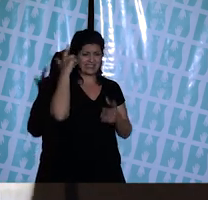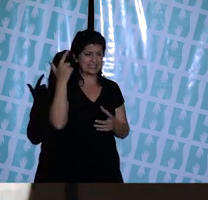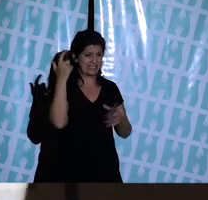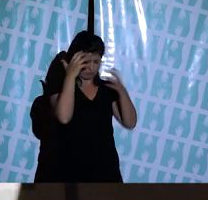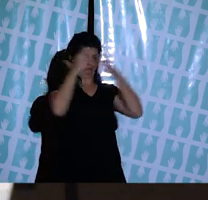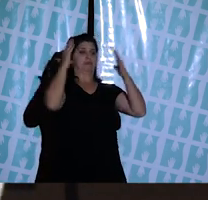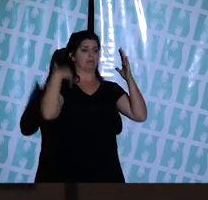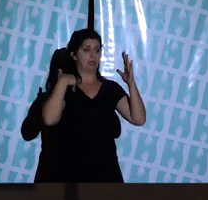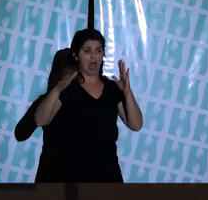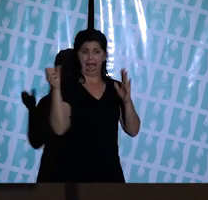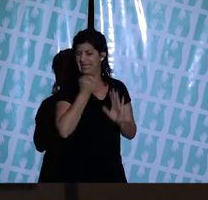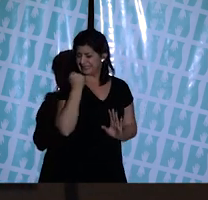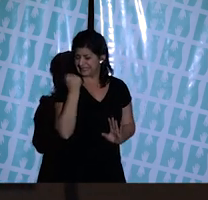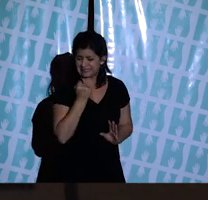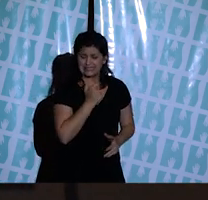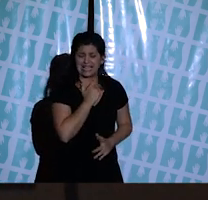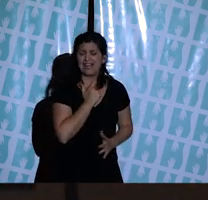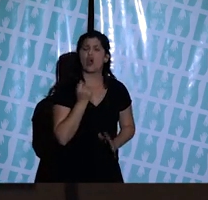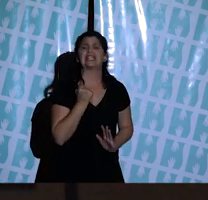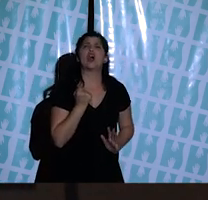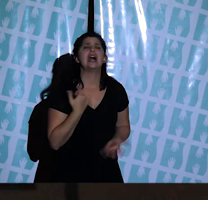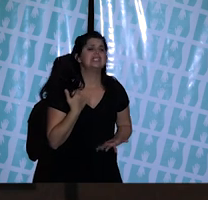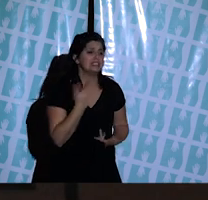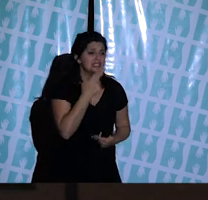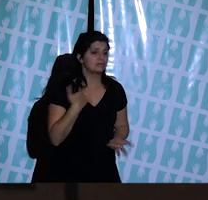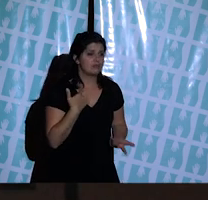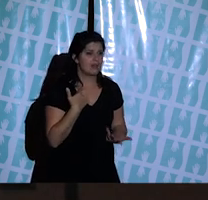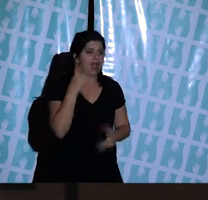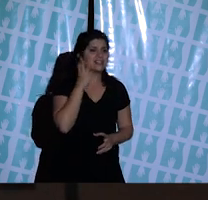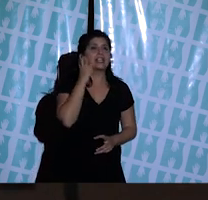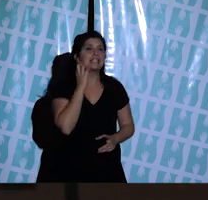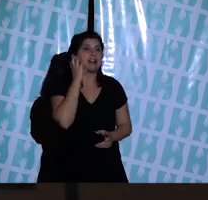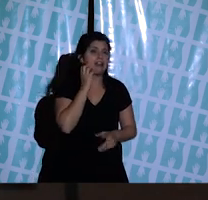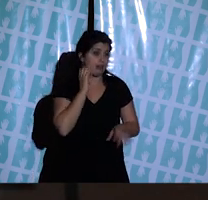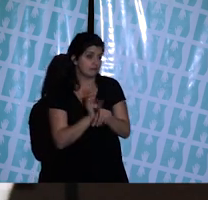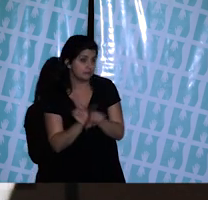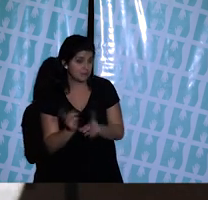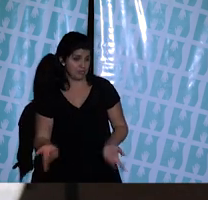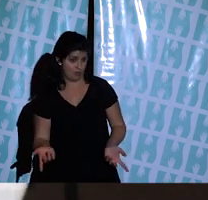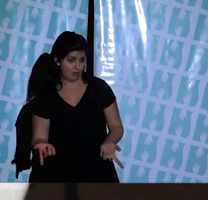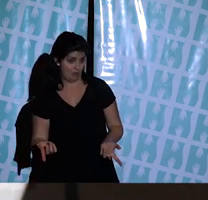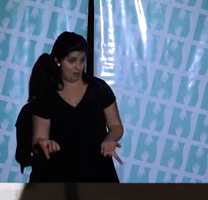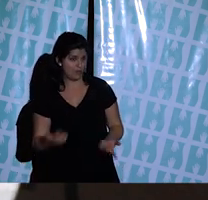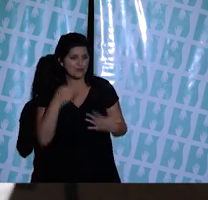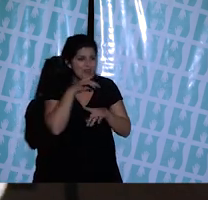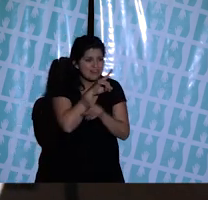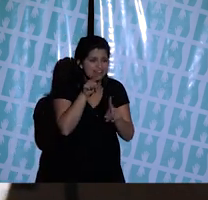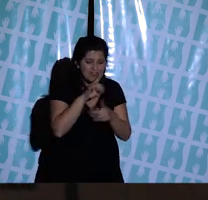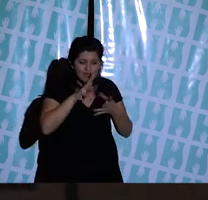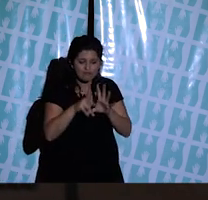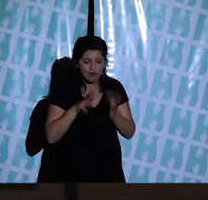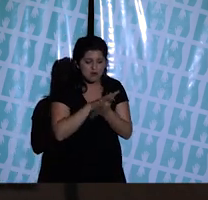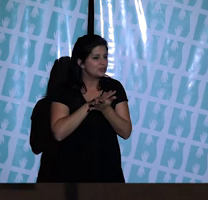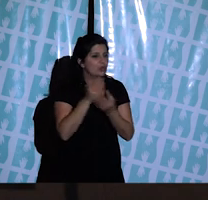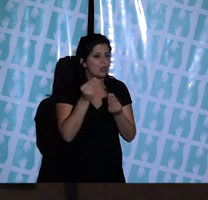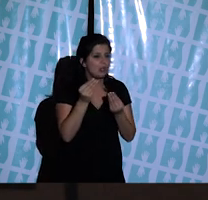¿no? Y se rasca la herida y vuelven, no entienden lo que subyace en este fenómeno. Entonces lo